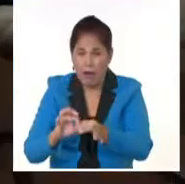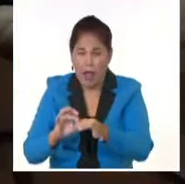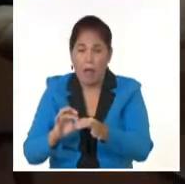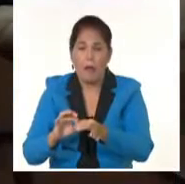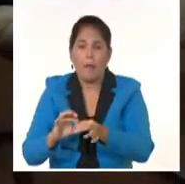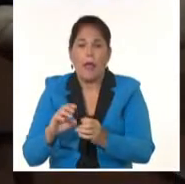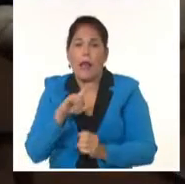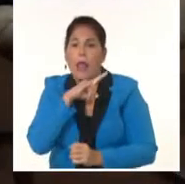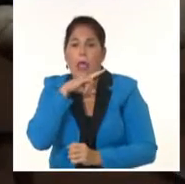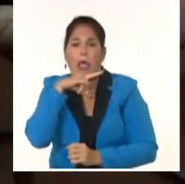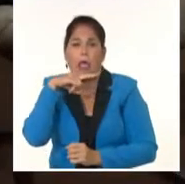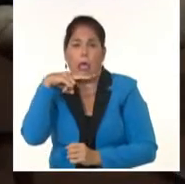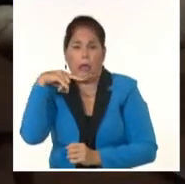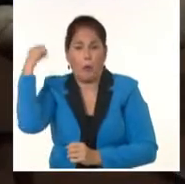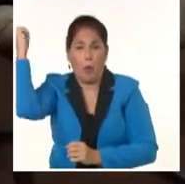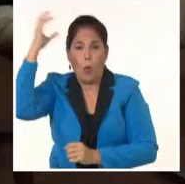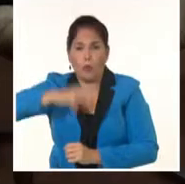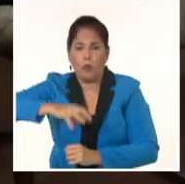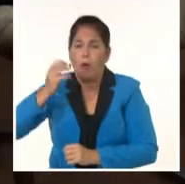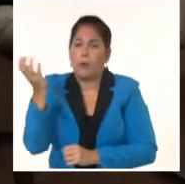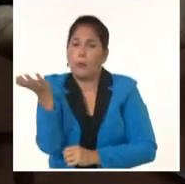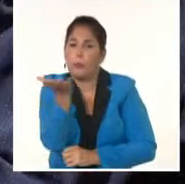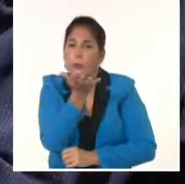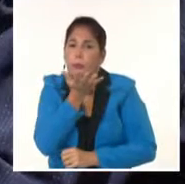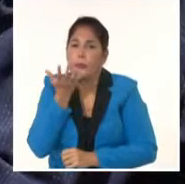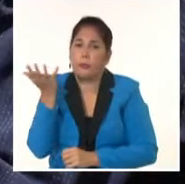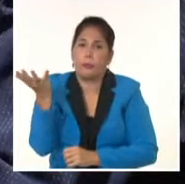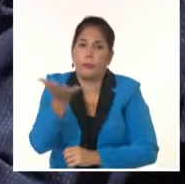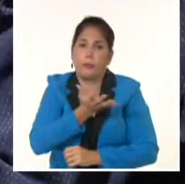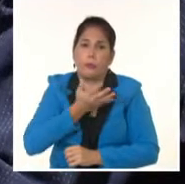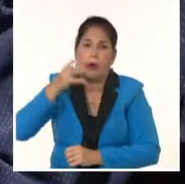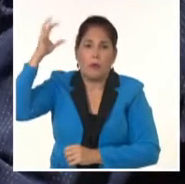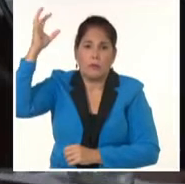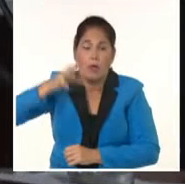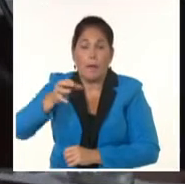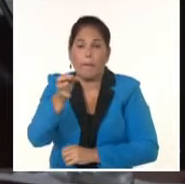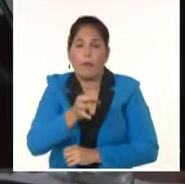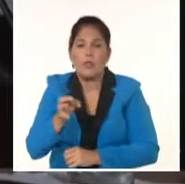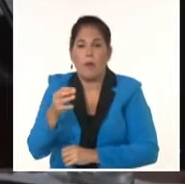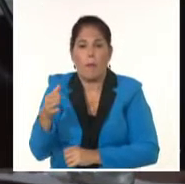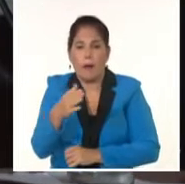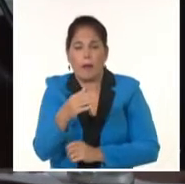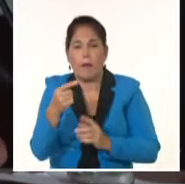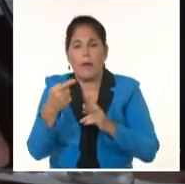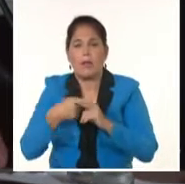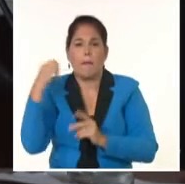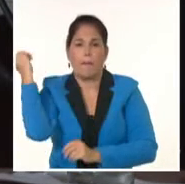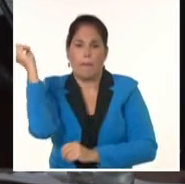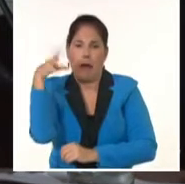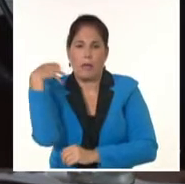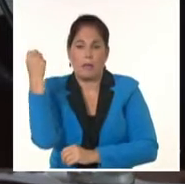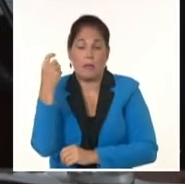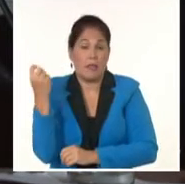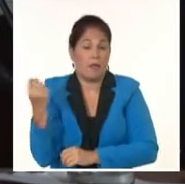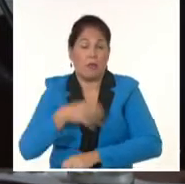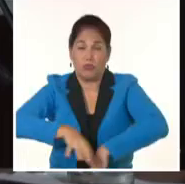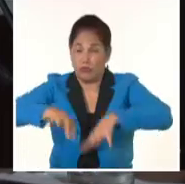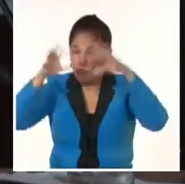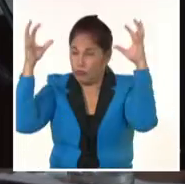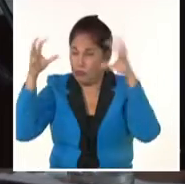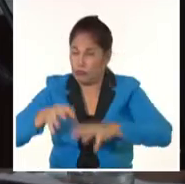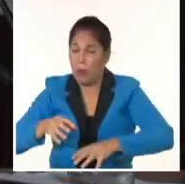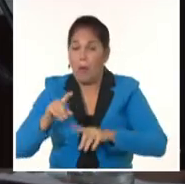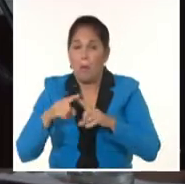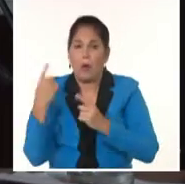el que la fuerza de sus vientos afectaron fundamentalmente a los municipios de Baracoa y Maicí, mientras que las intensas